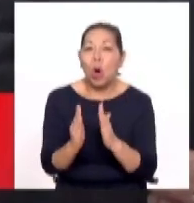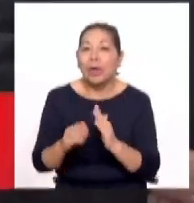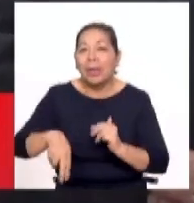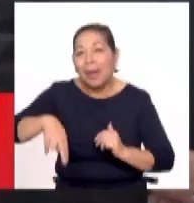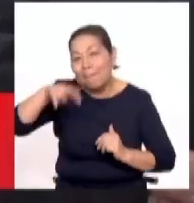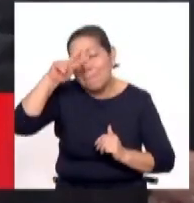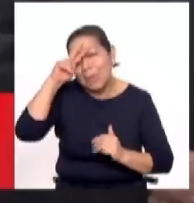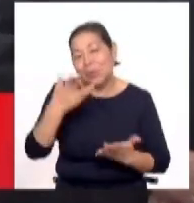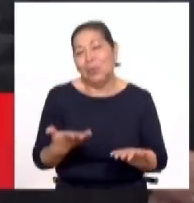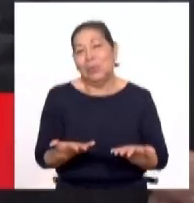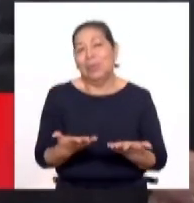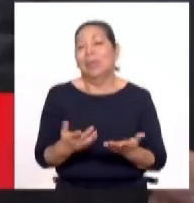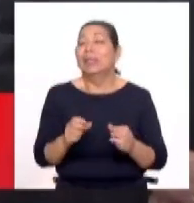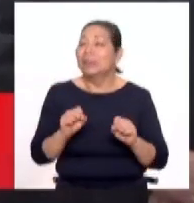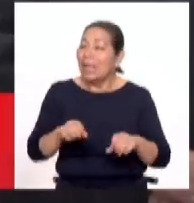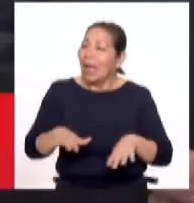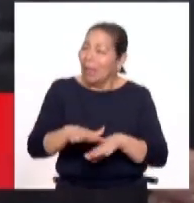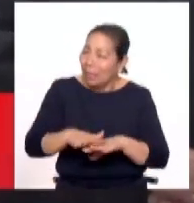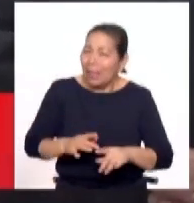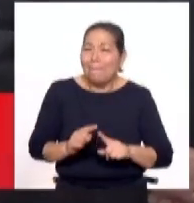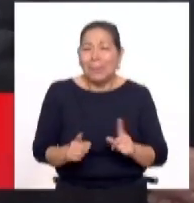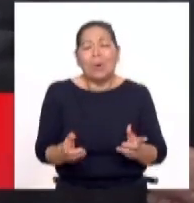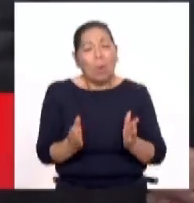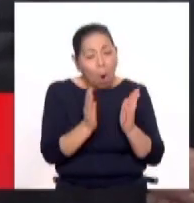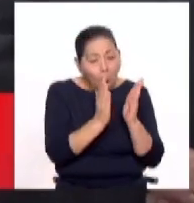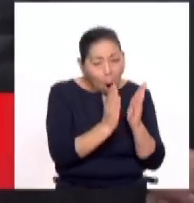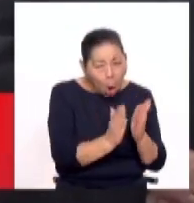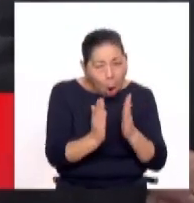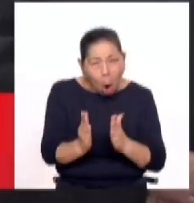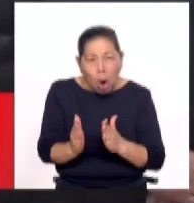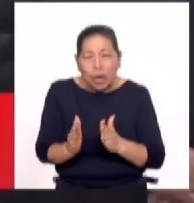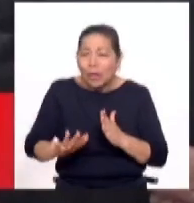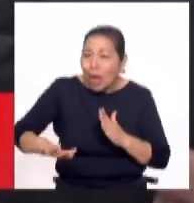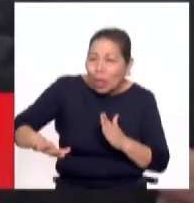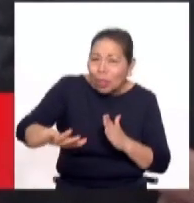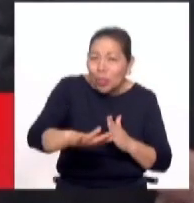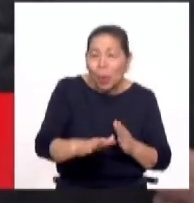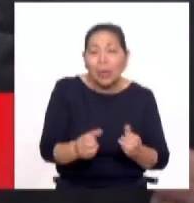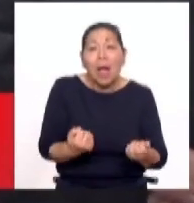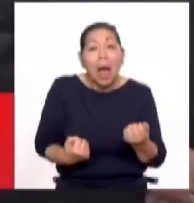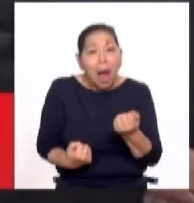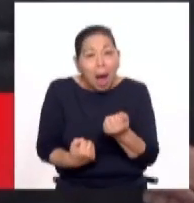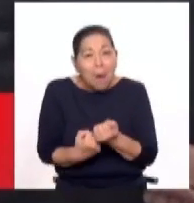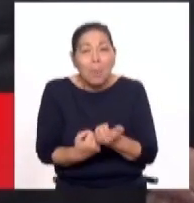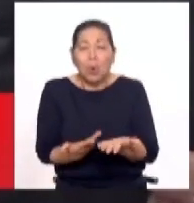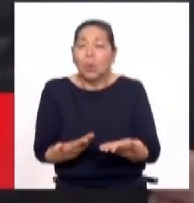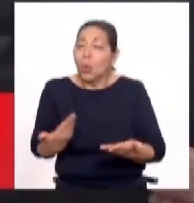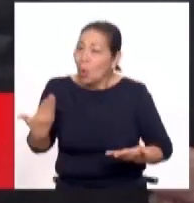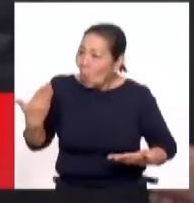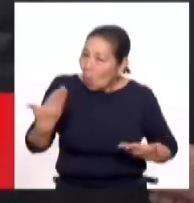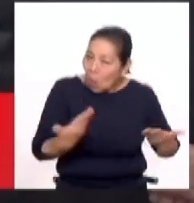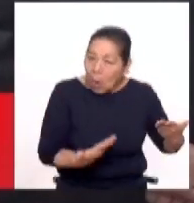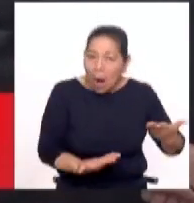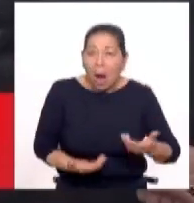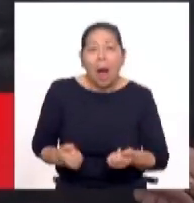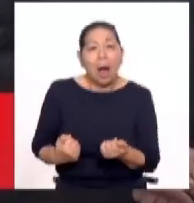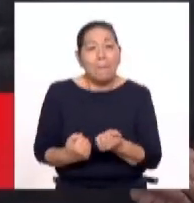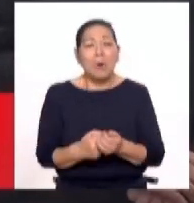país. Y eso es lo que se está haciendo. Tenemos que poner orden y todos tenemos que colaborar y contribuir. Una precisión, los